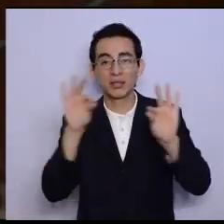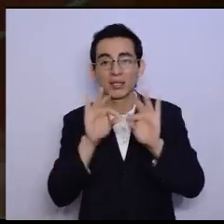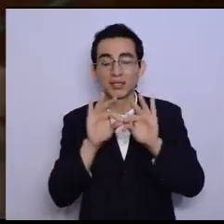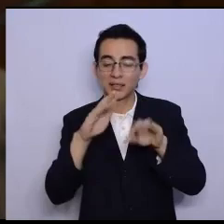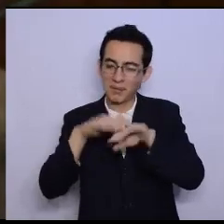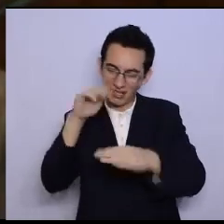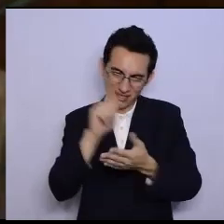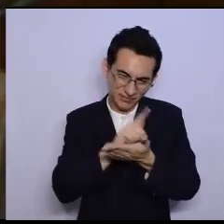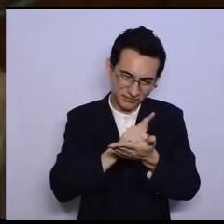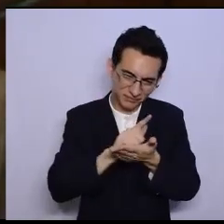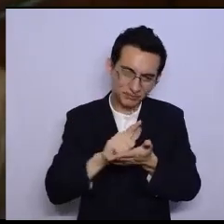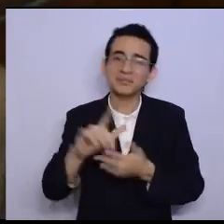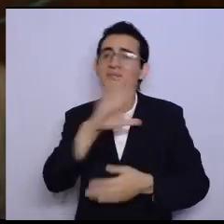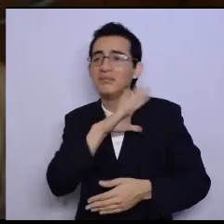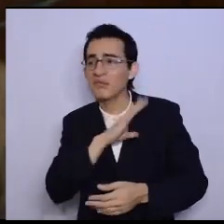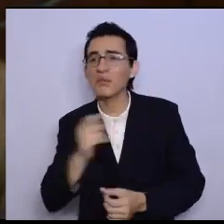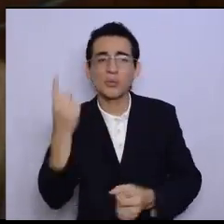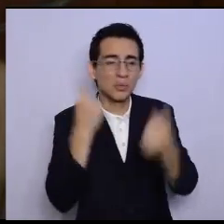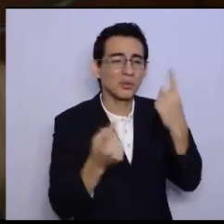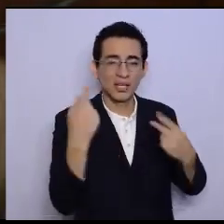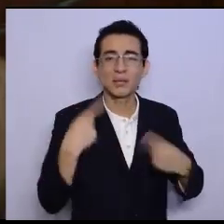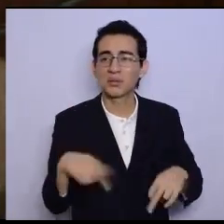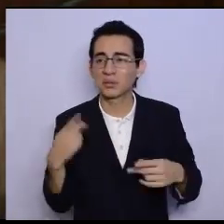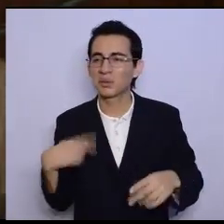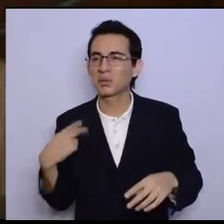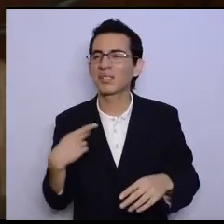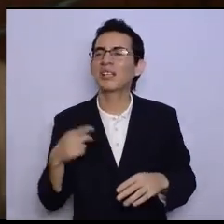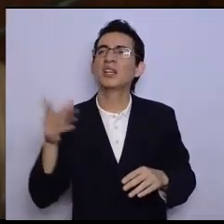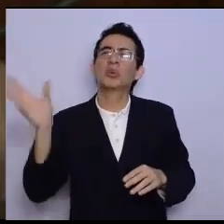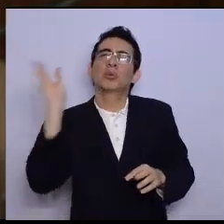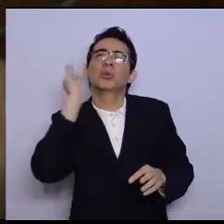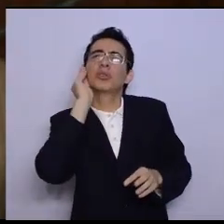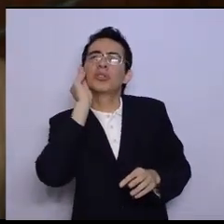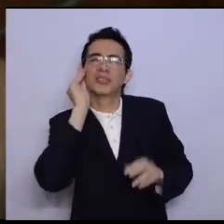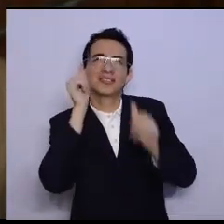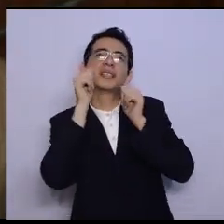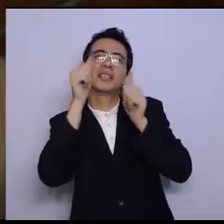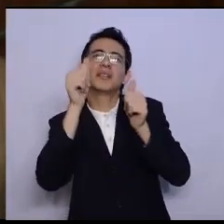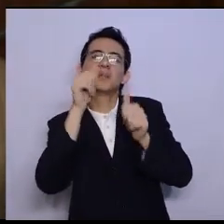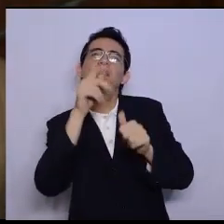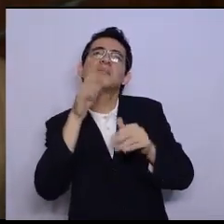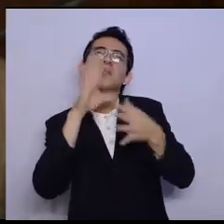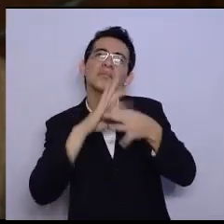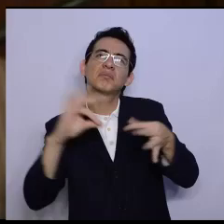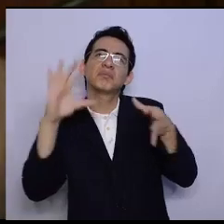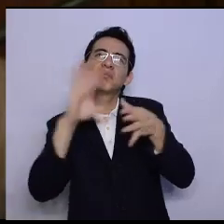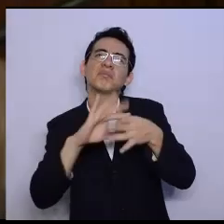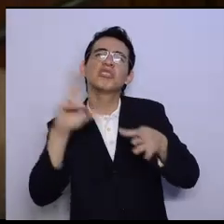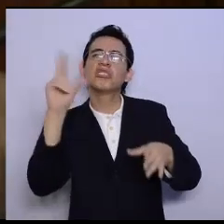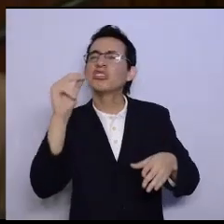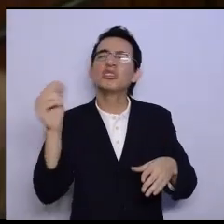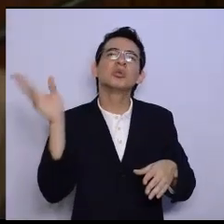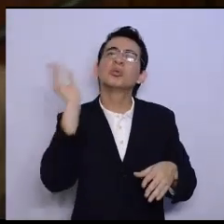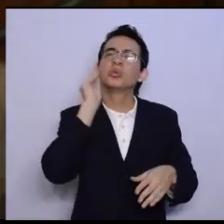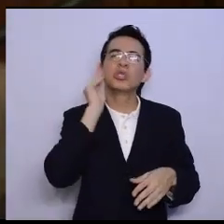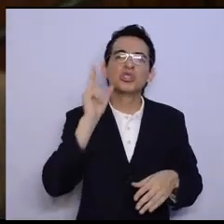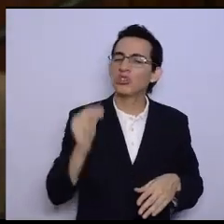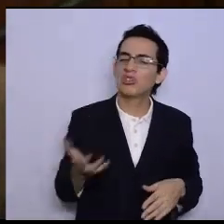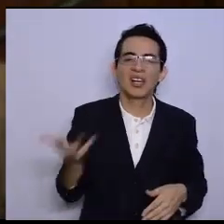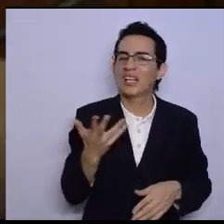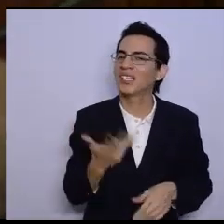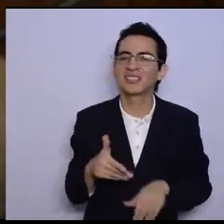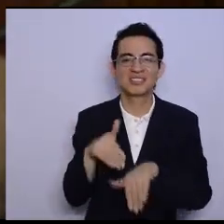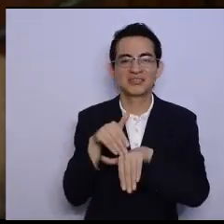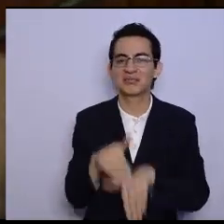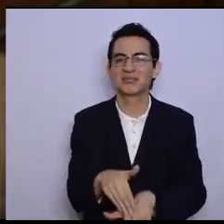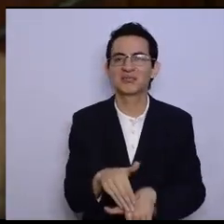Algunos están maleados. Oyen la palabra, oyen y no les entra, no les penetra, oyen y siguen igual y hasta peor